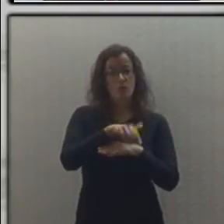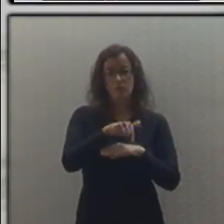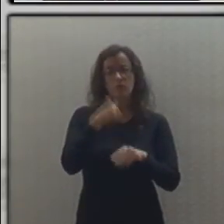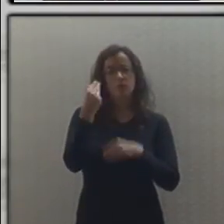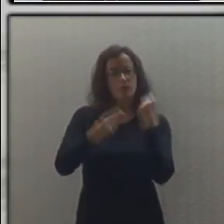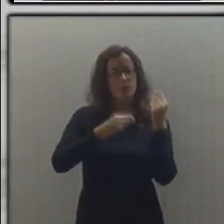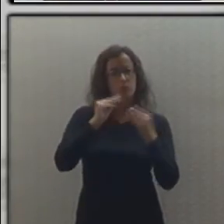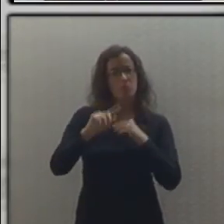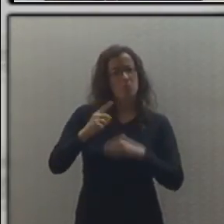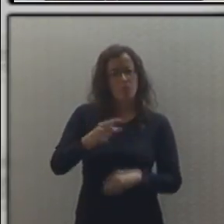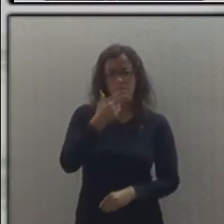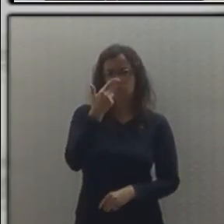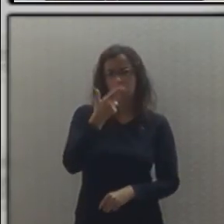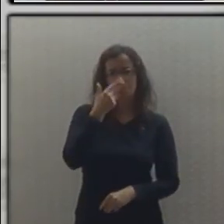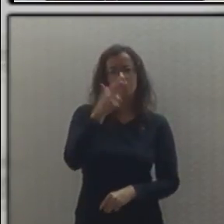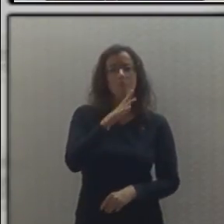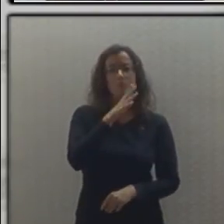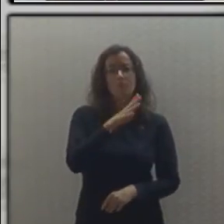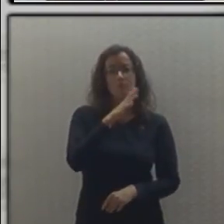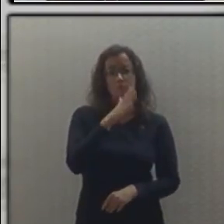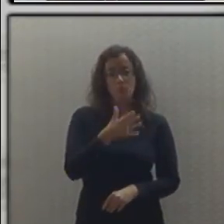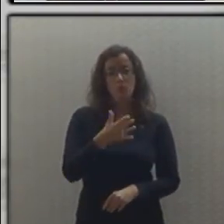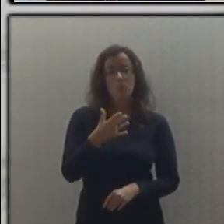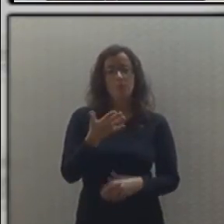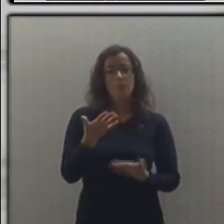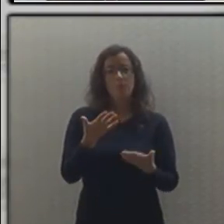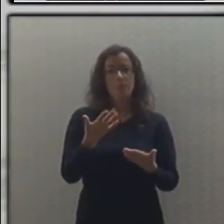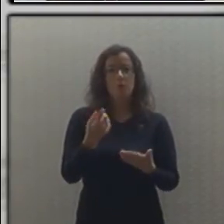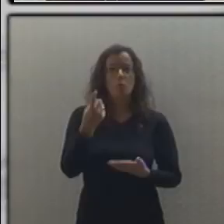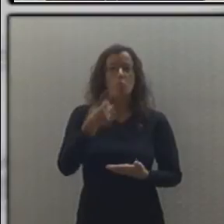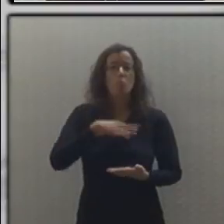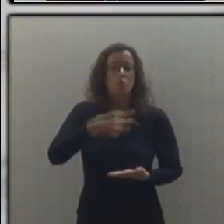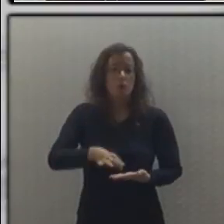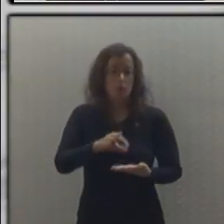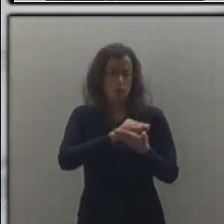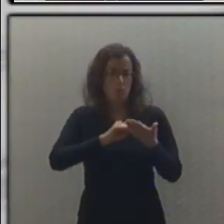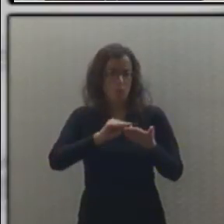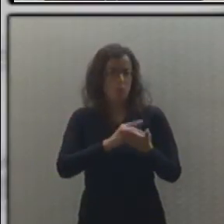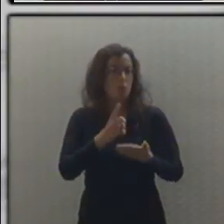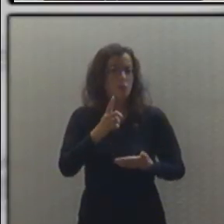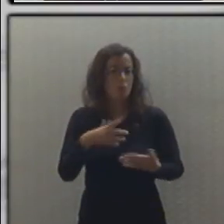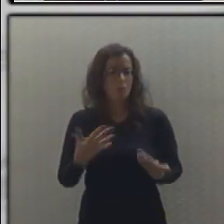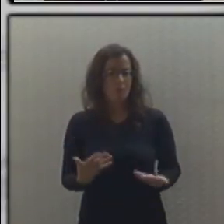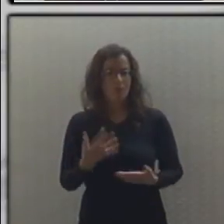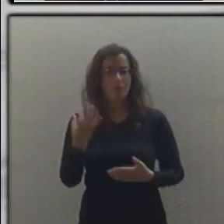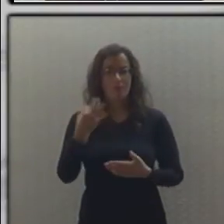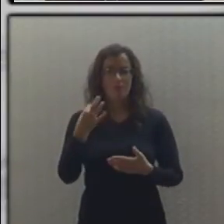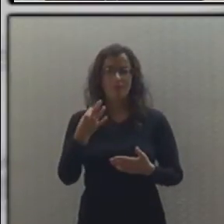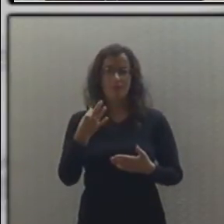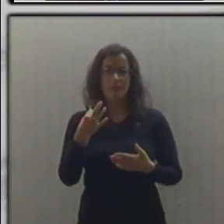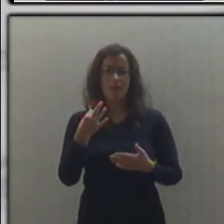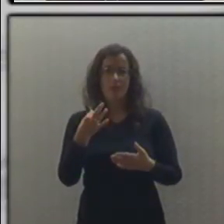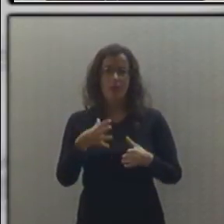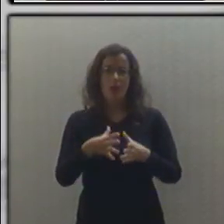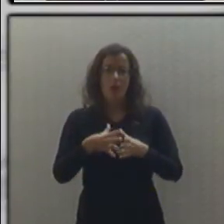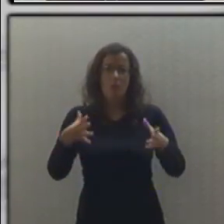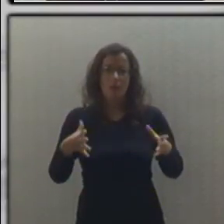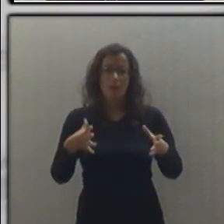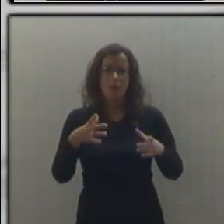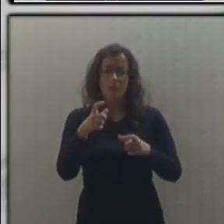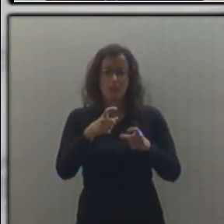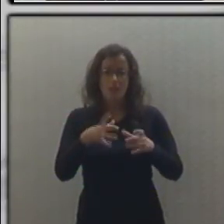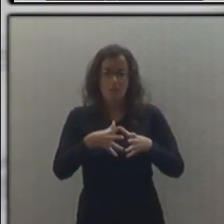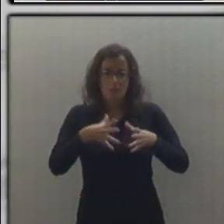bastante más interesante en el sentido de que la solución, una de las posibles soluciones, pasa por aumentar la densidad en algunos casos,